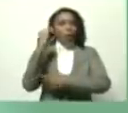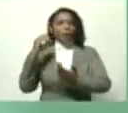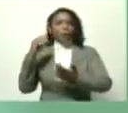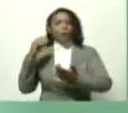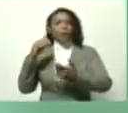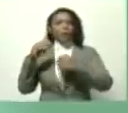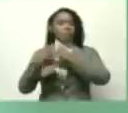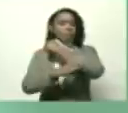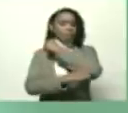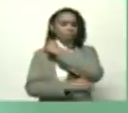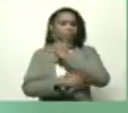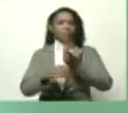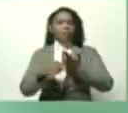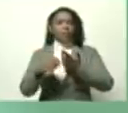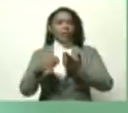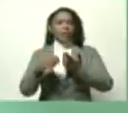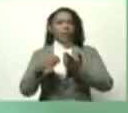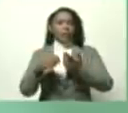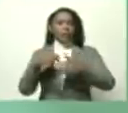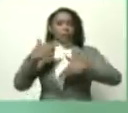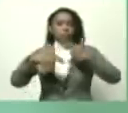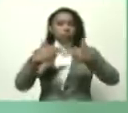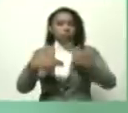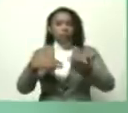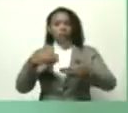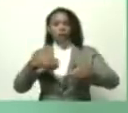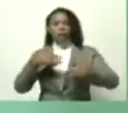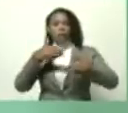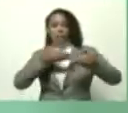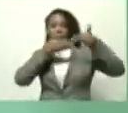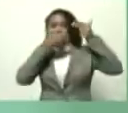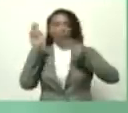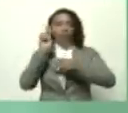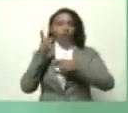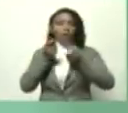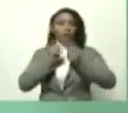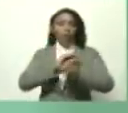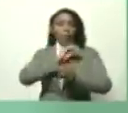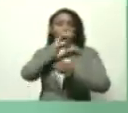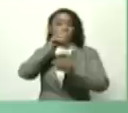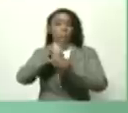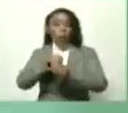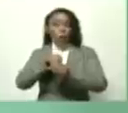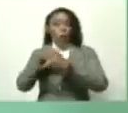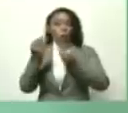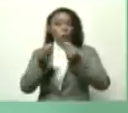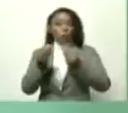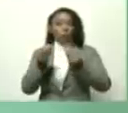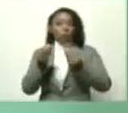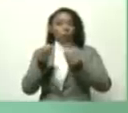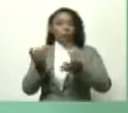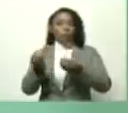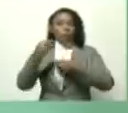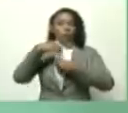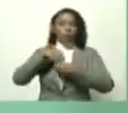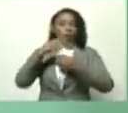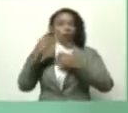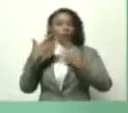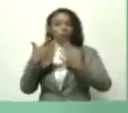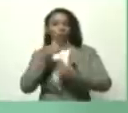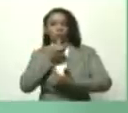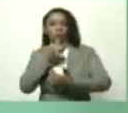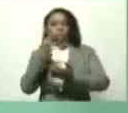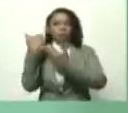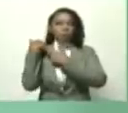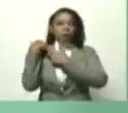narcotraficantes colombianos y terroristas venezolanos iban a intentar una invasión con un correlato interno. ¿Cuál era el correlato interno?